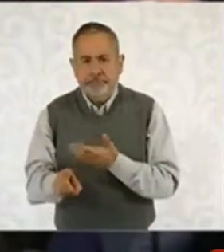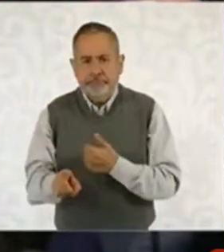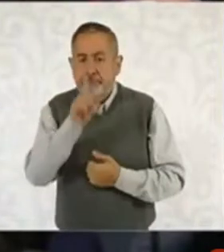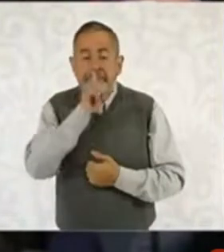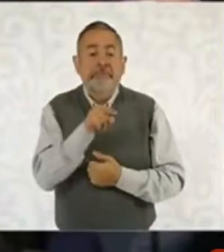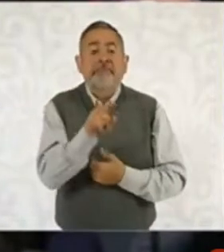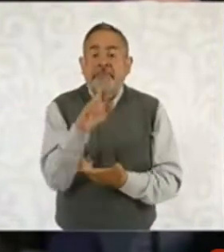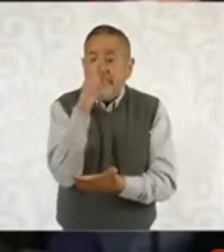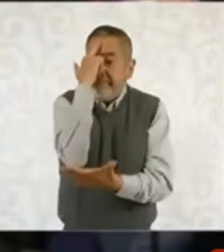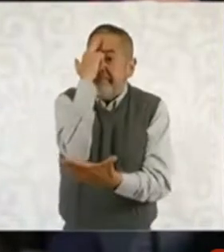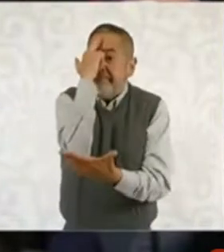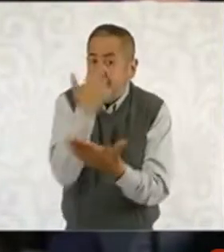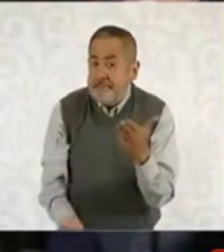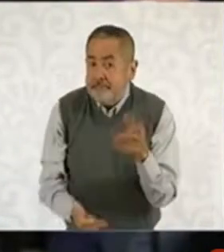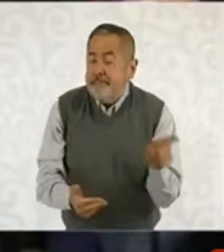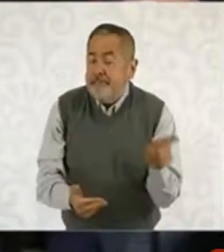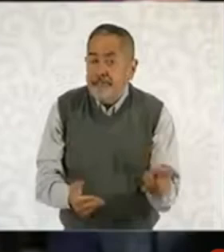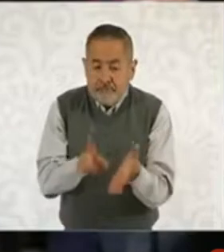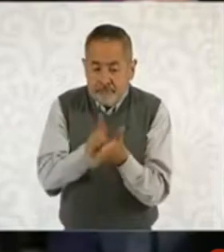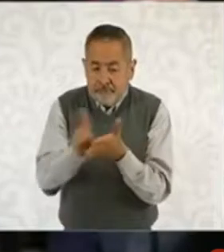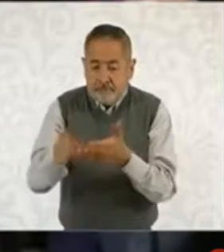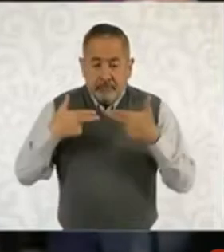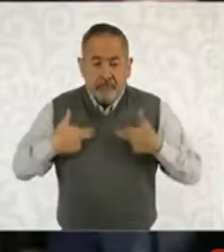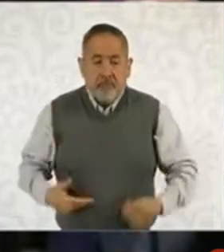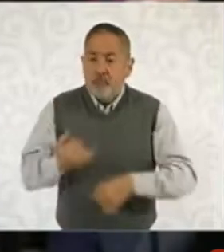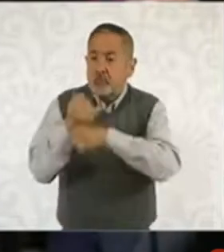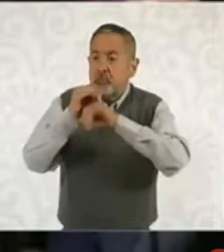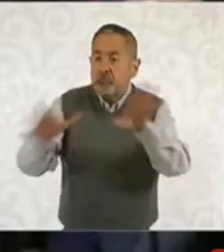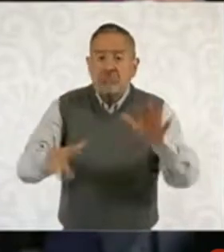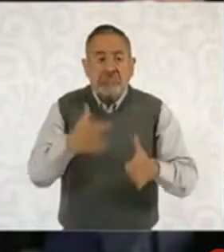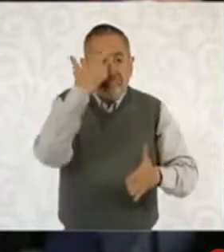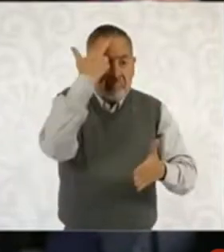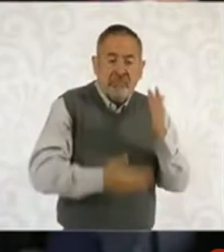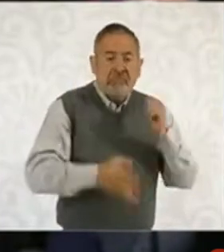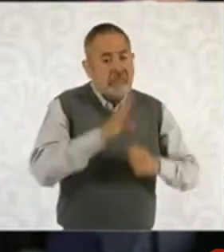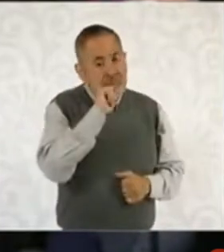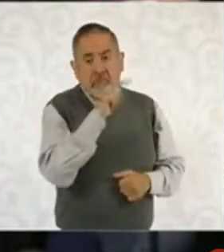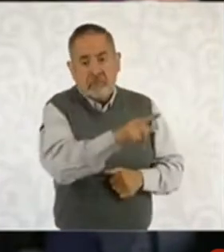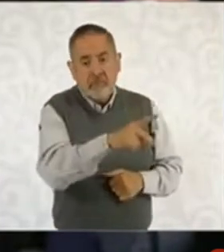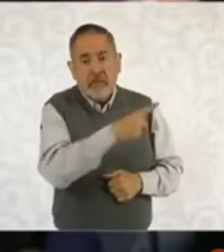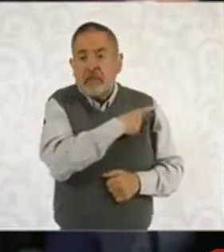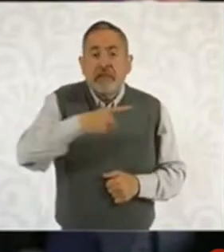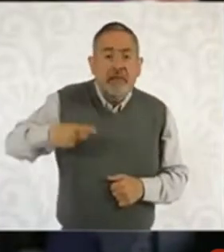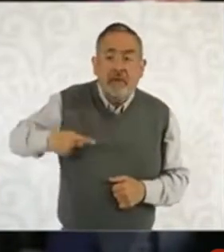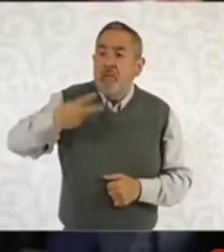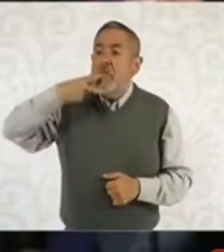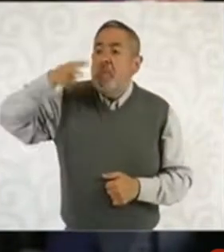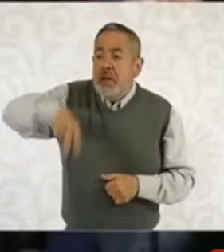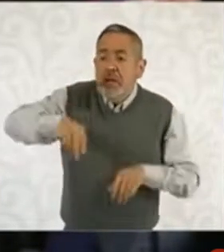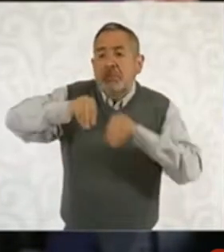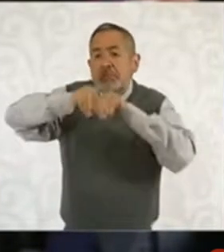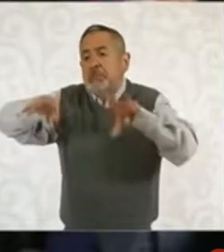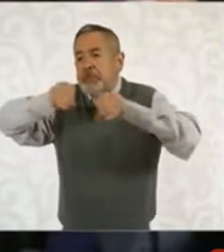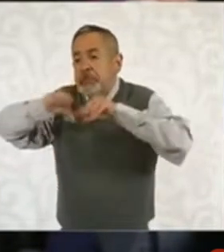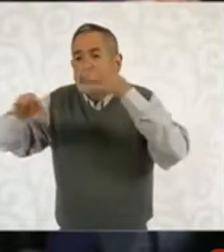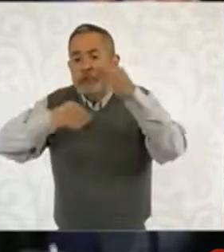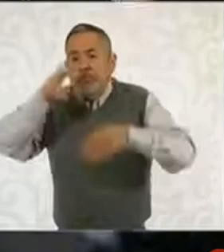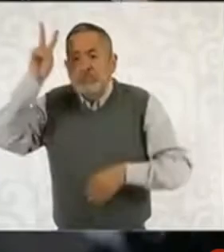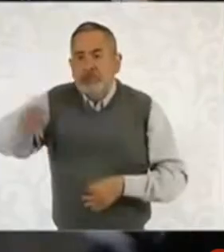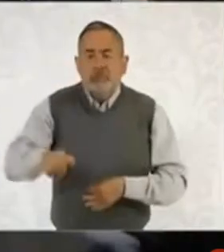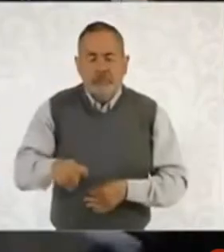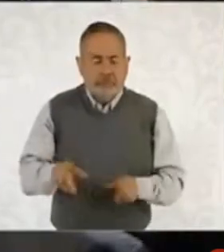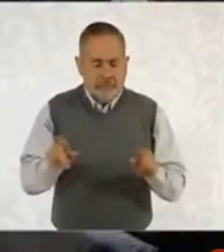una violación al derecho humano a la información y al derecho humano a la verdad que tiene el pueblo de México. Muchas